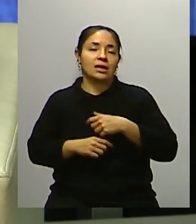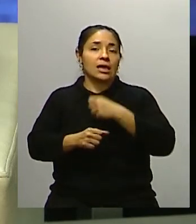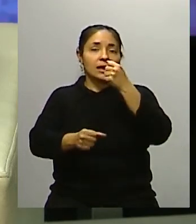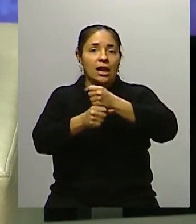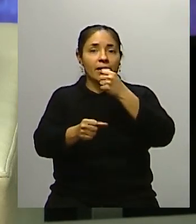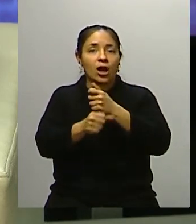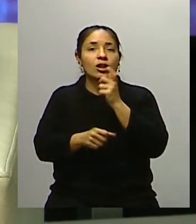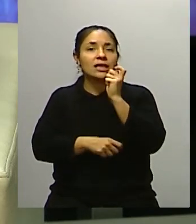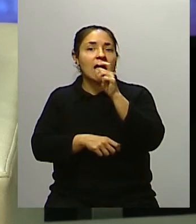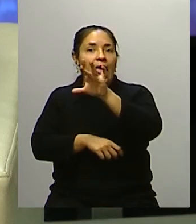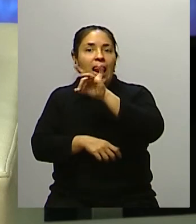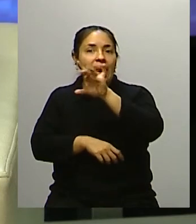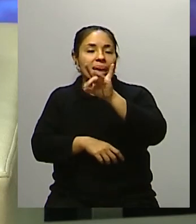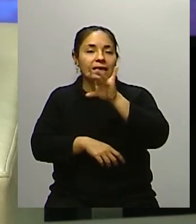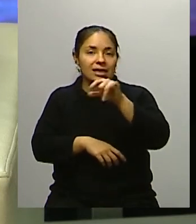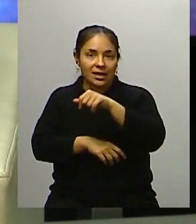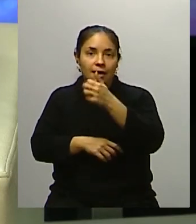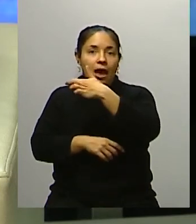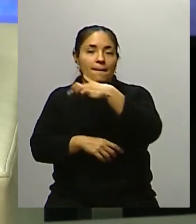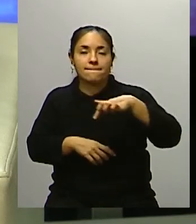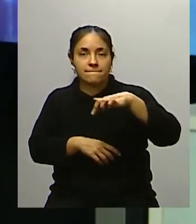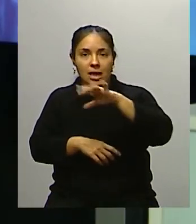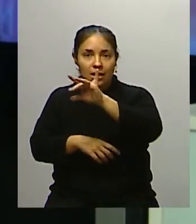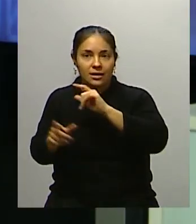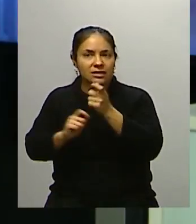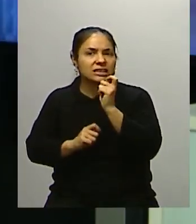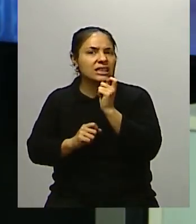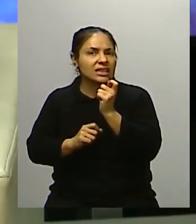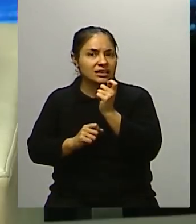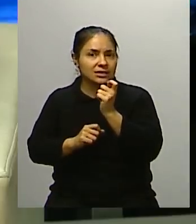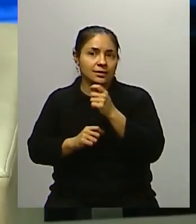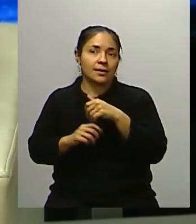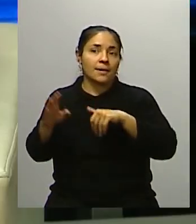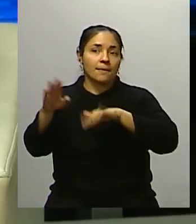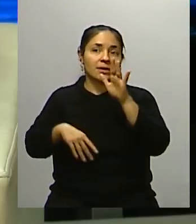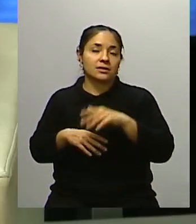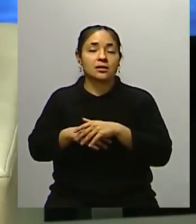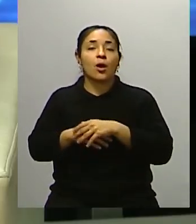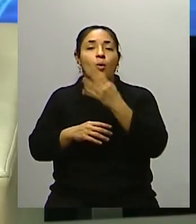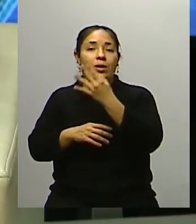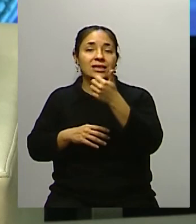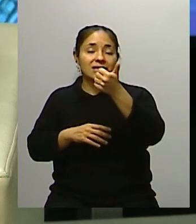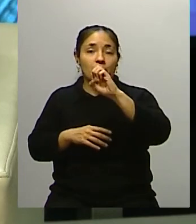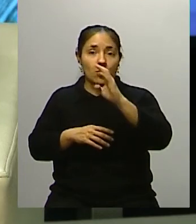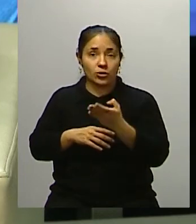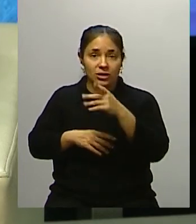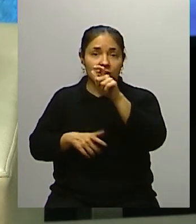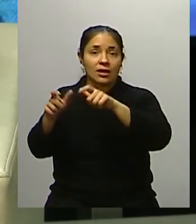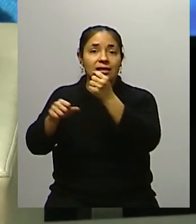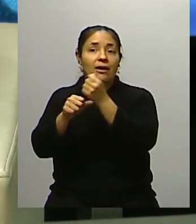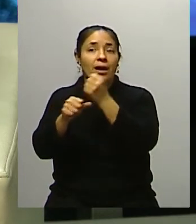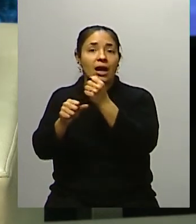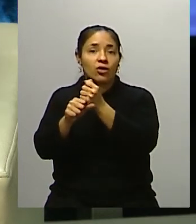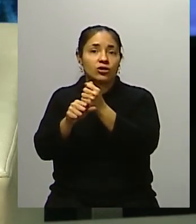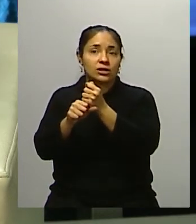los que tienen este tipo de plataformas digitales. ¿Y cuáles son? La mayoría, el 46%, son trabajadores que